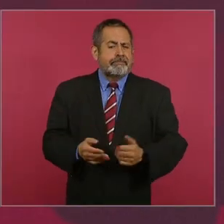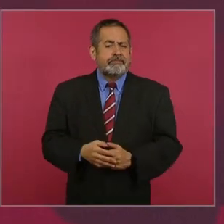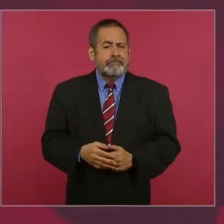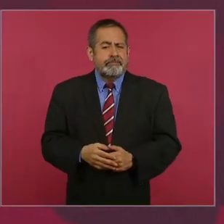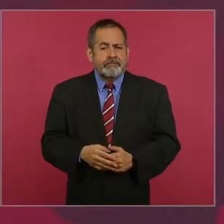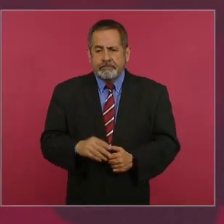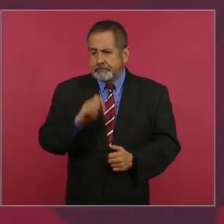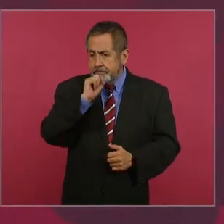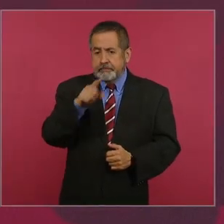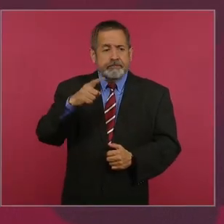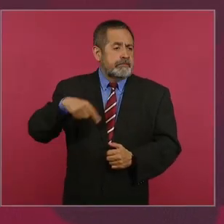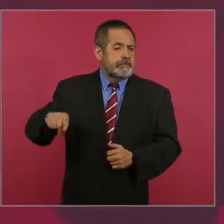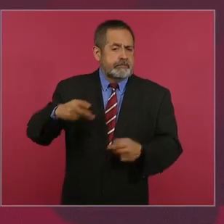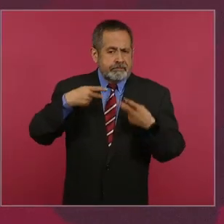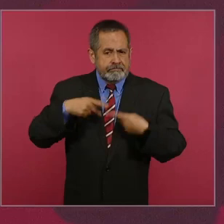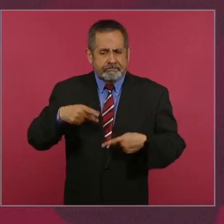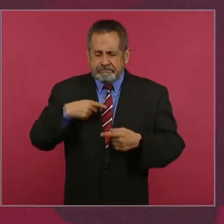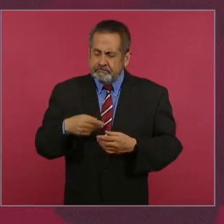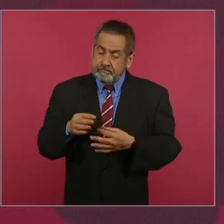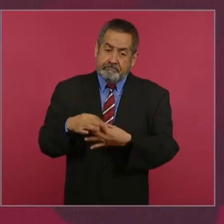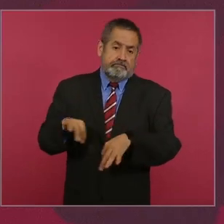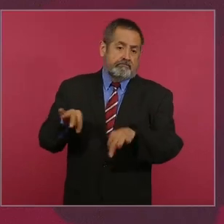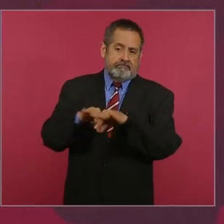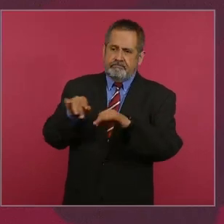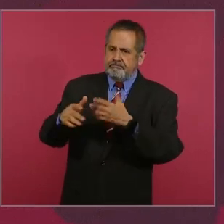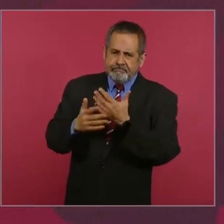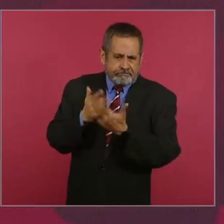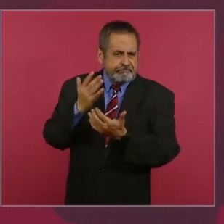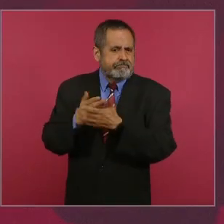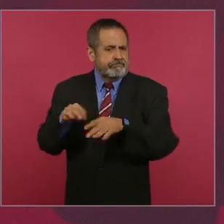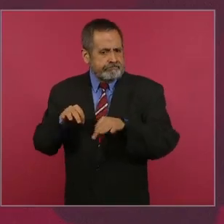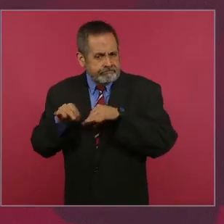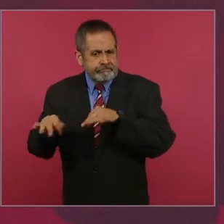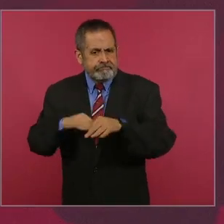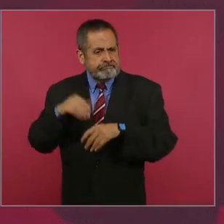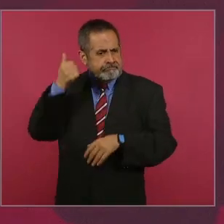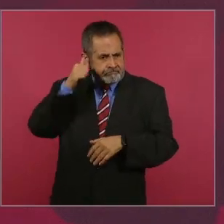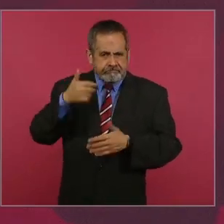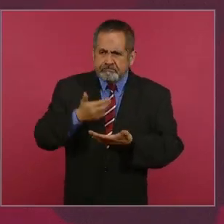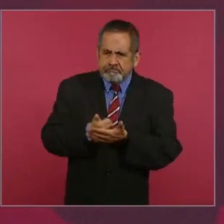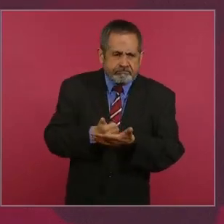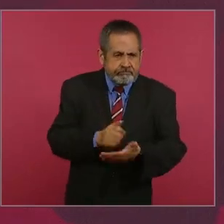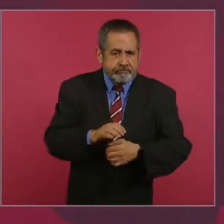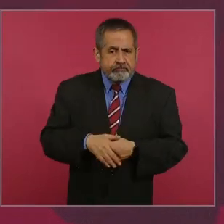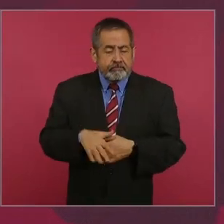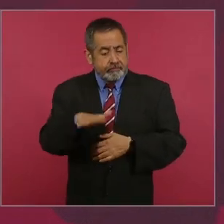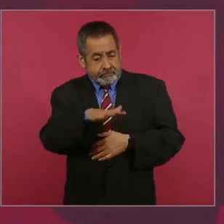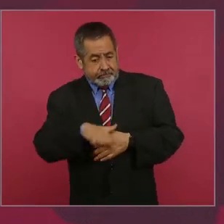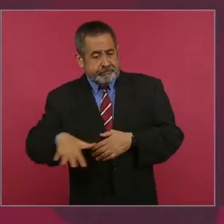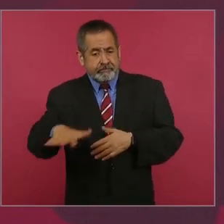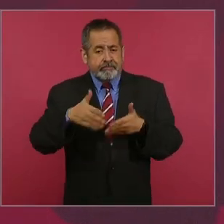está la gente, que es lo más importante, la gente de Acapulco y la bahía.